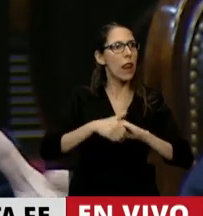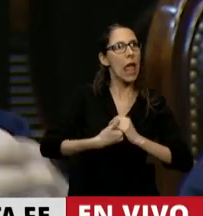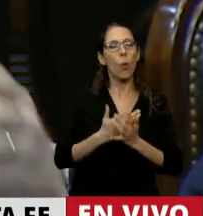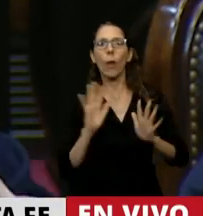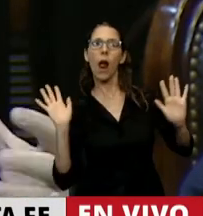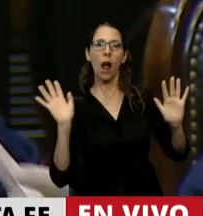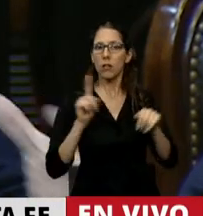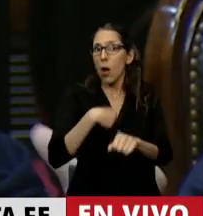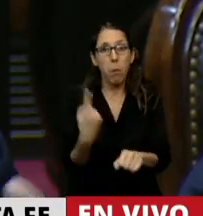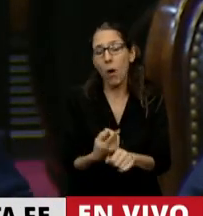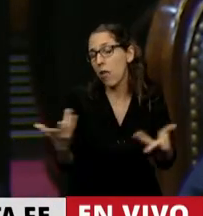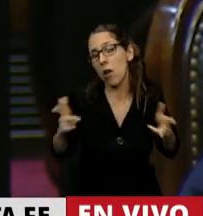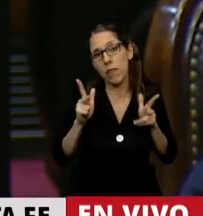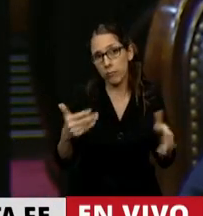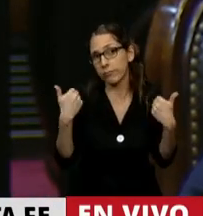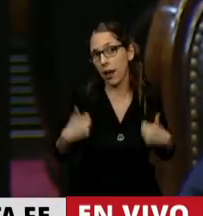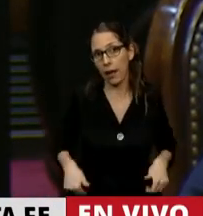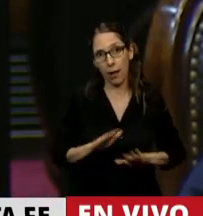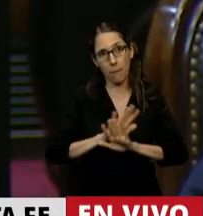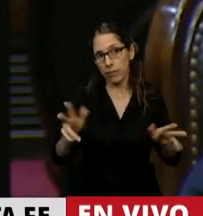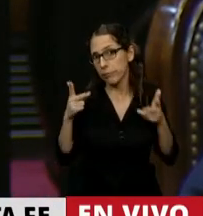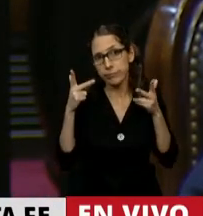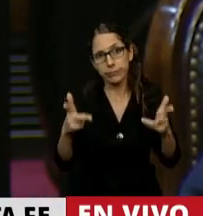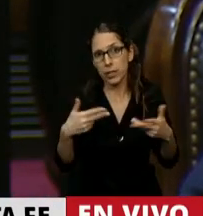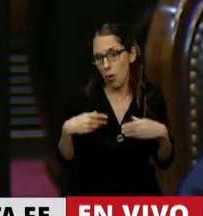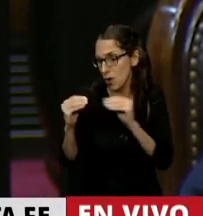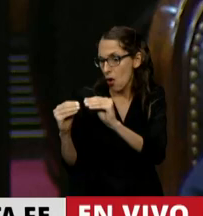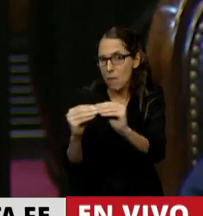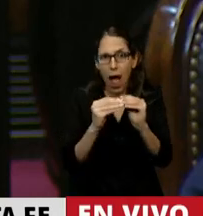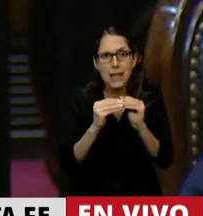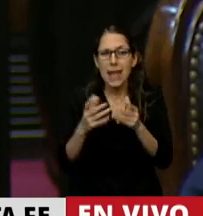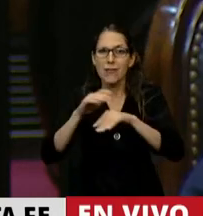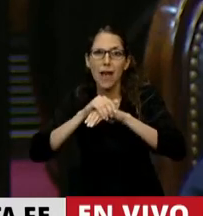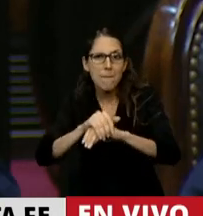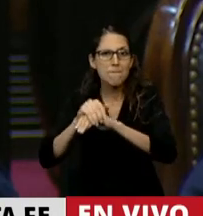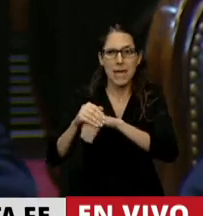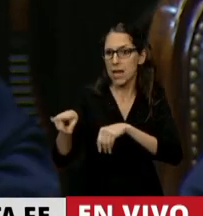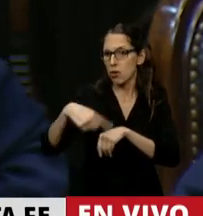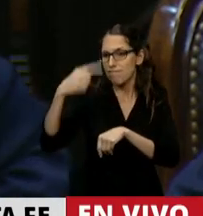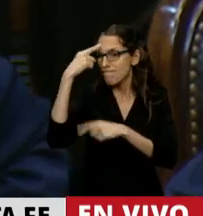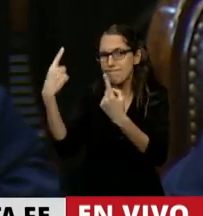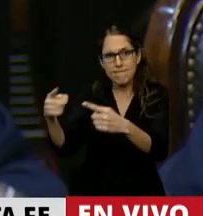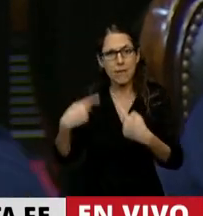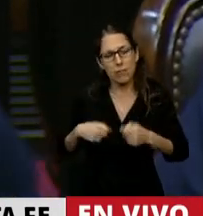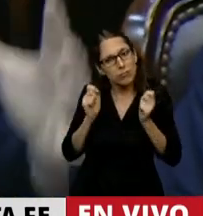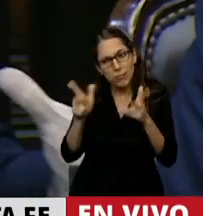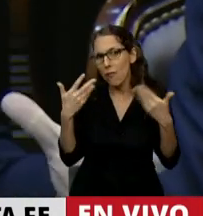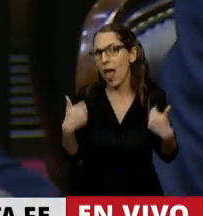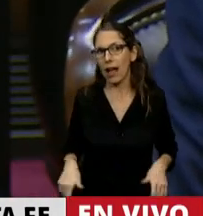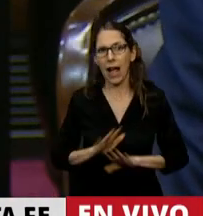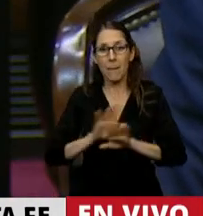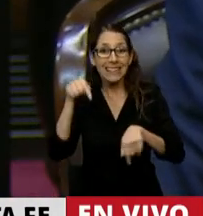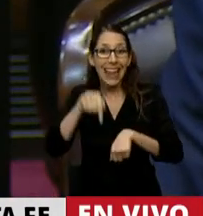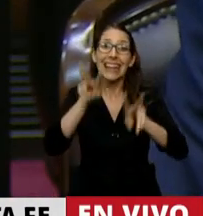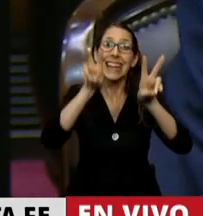digo humanamente y con franqueza, se lo digo a compañeros y compañeras, amigos y amigas que pensamos distintos. Frente a esto no puedo